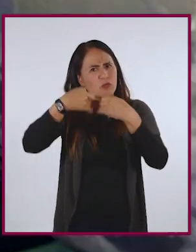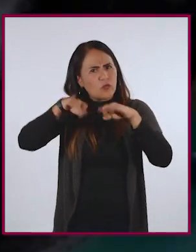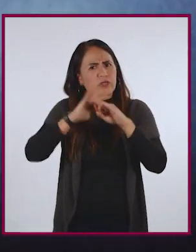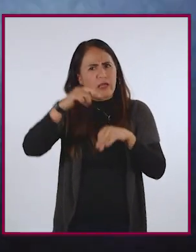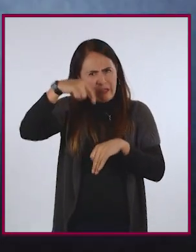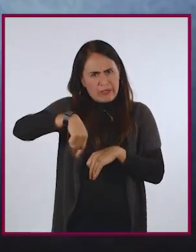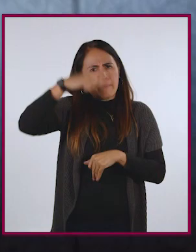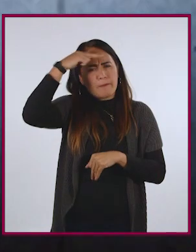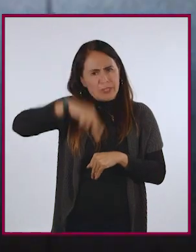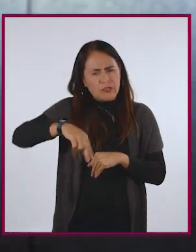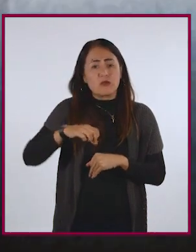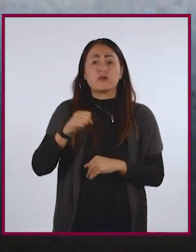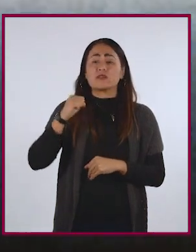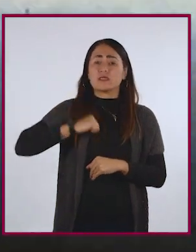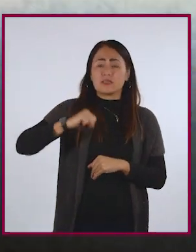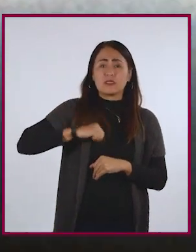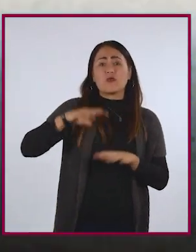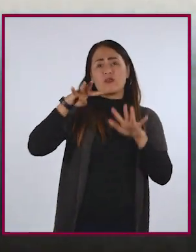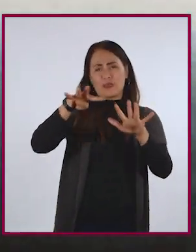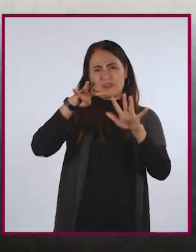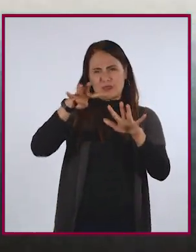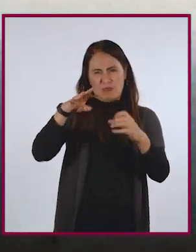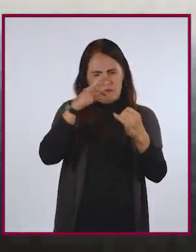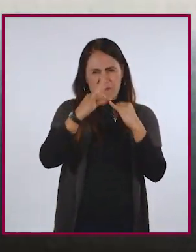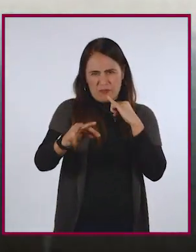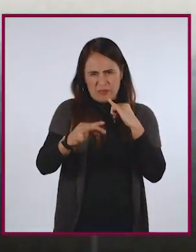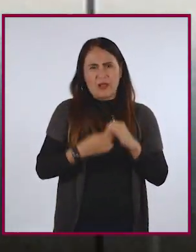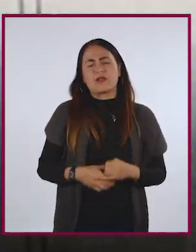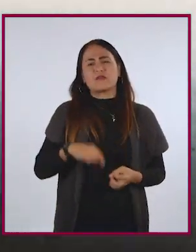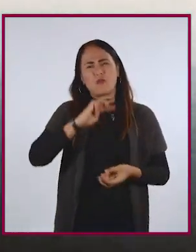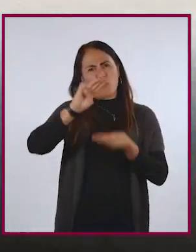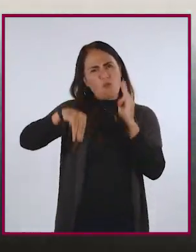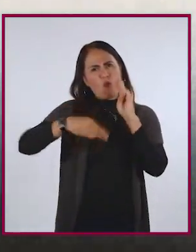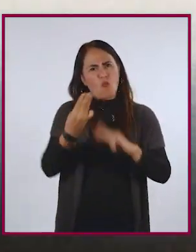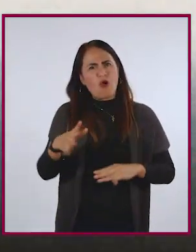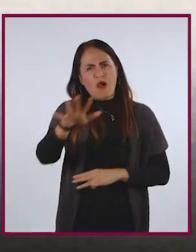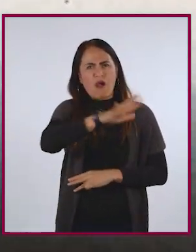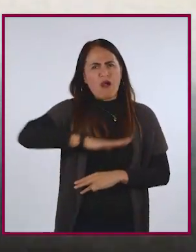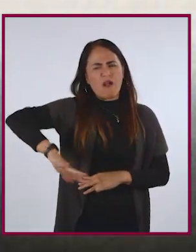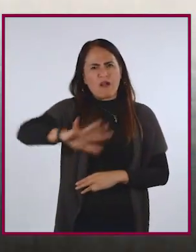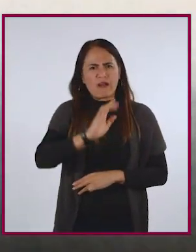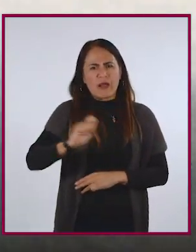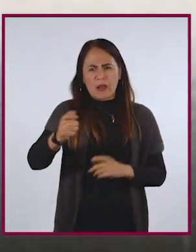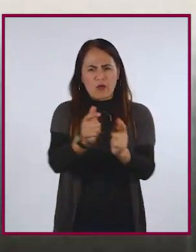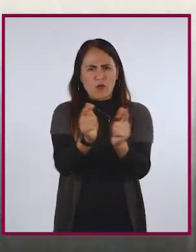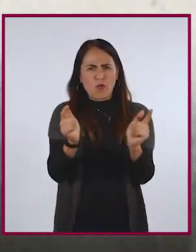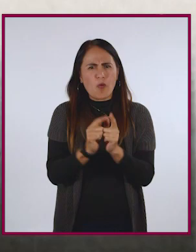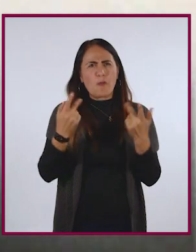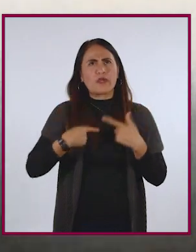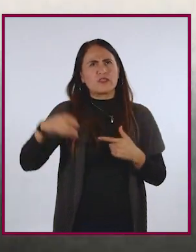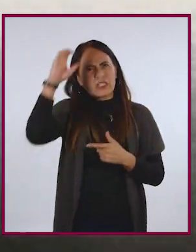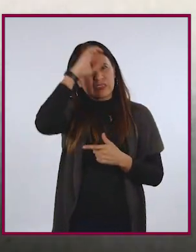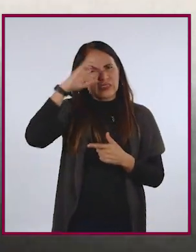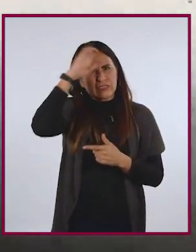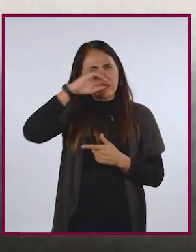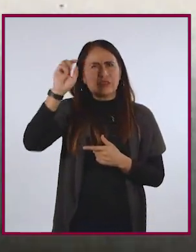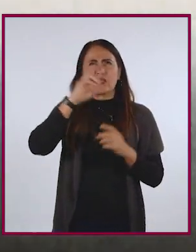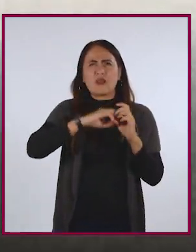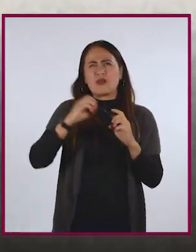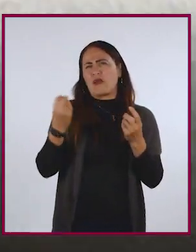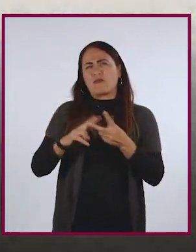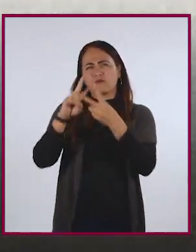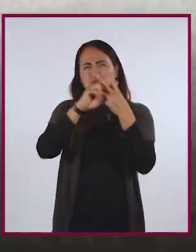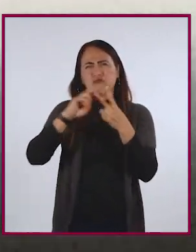país. A finales del siglo XIX, el mundo científico estaba inmerso en una polémica sobre el gran